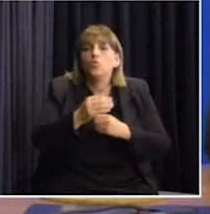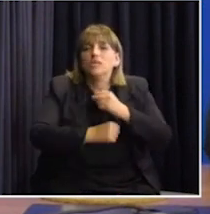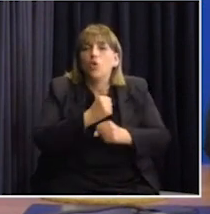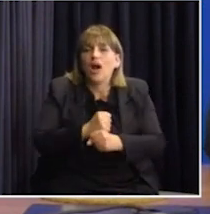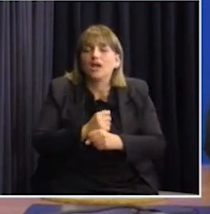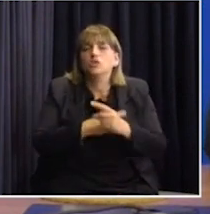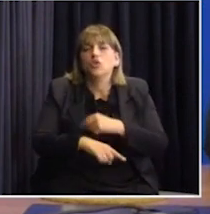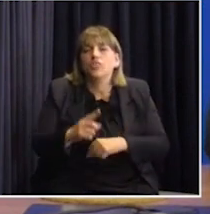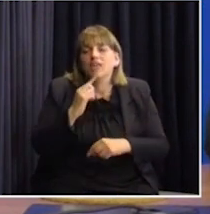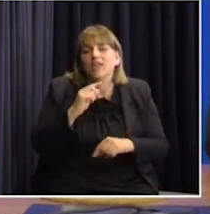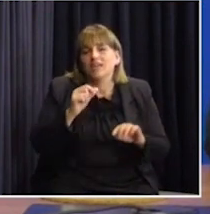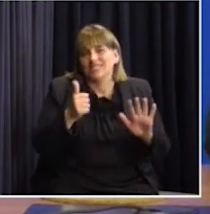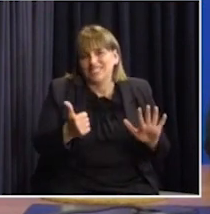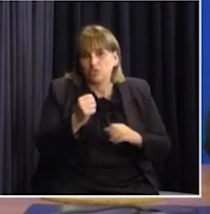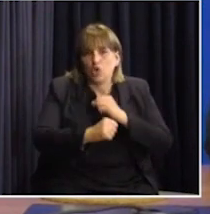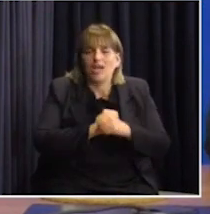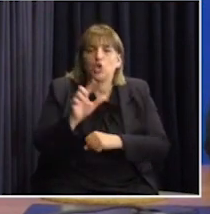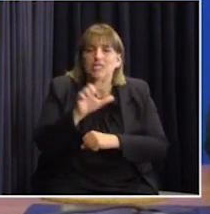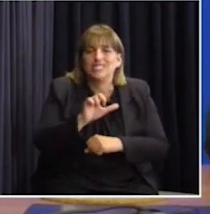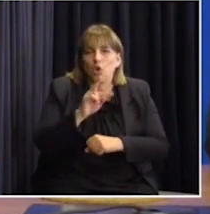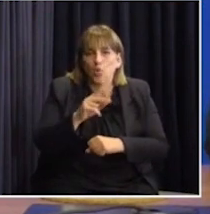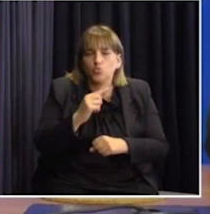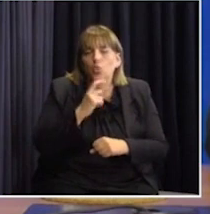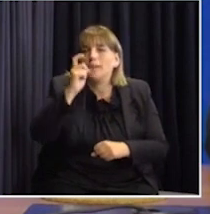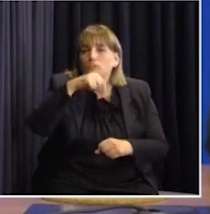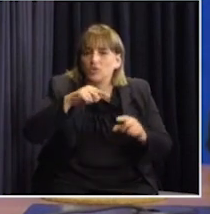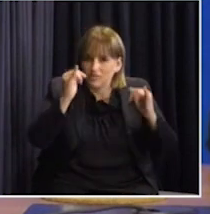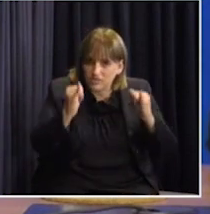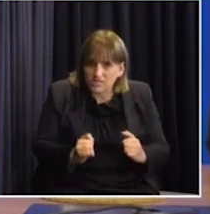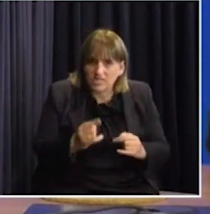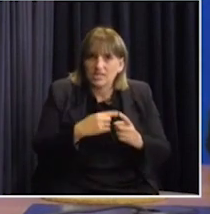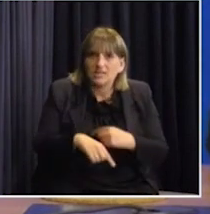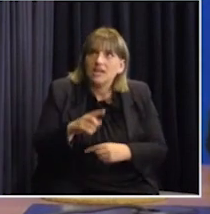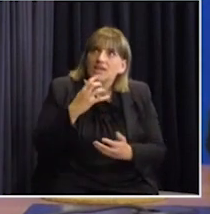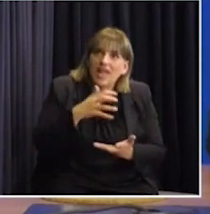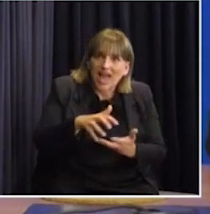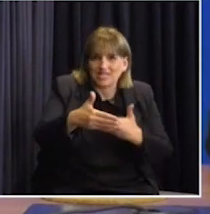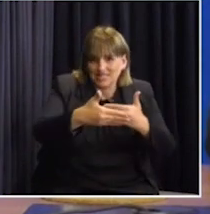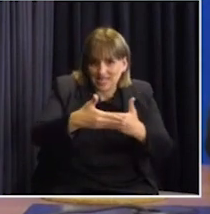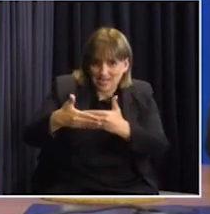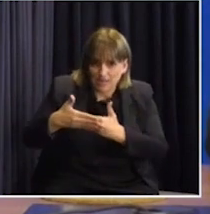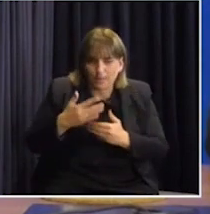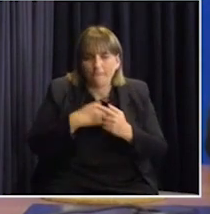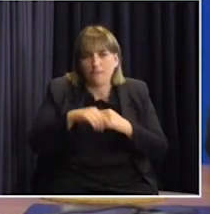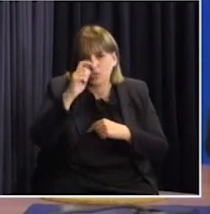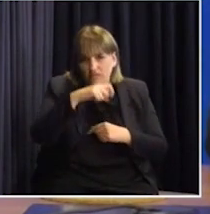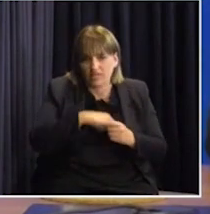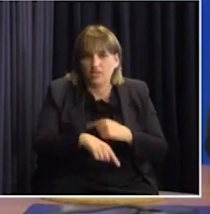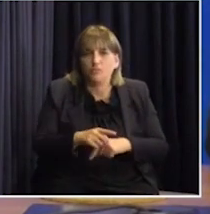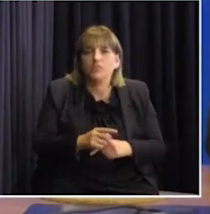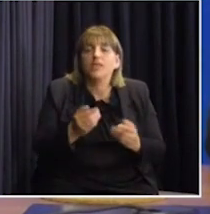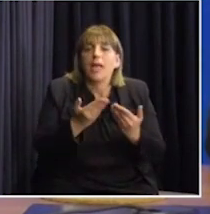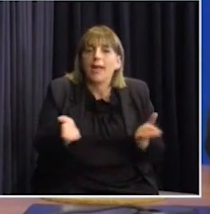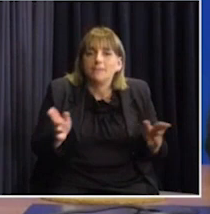superior secundaria youtube en montevideo y en el área metropolitana se reabre el